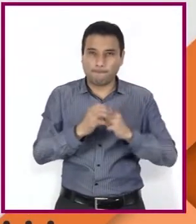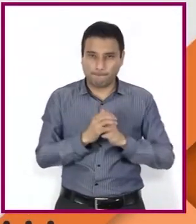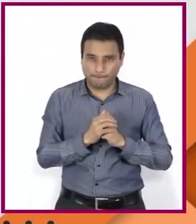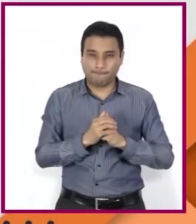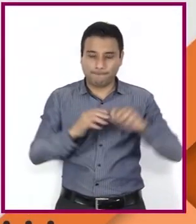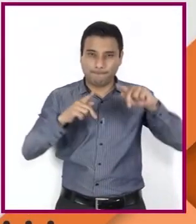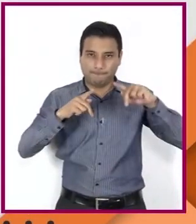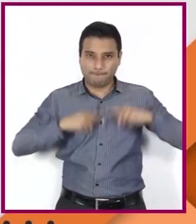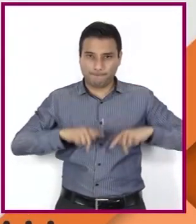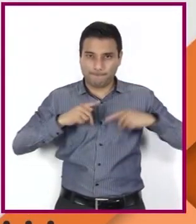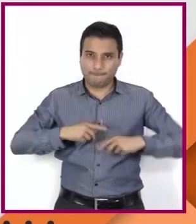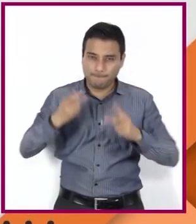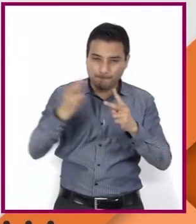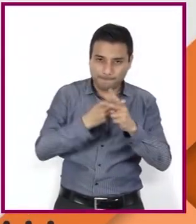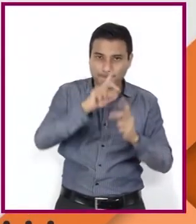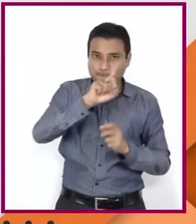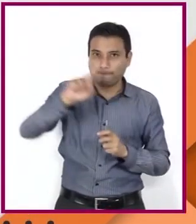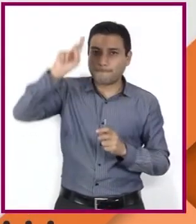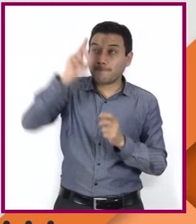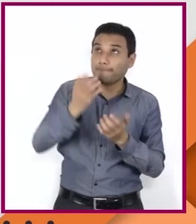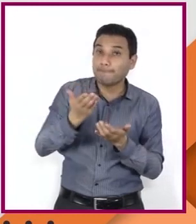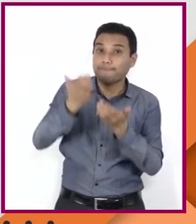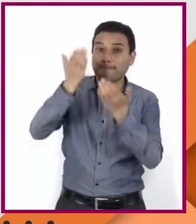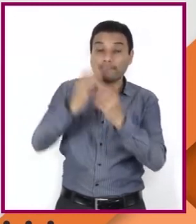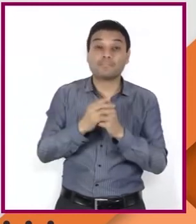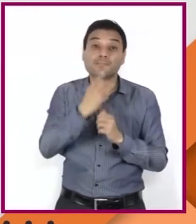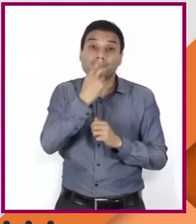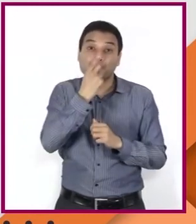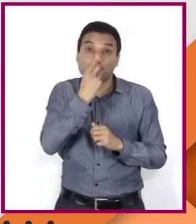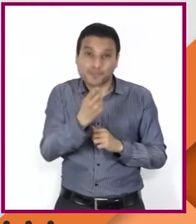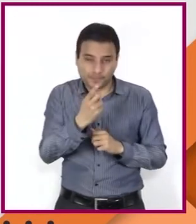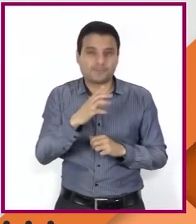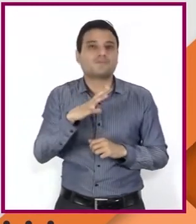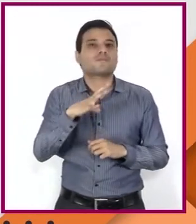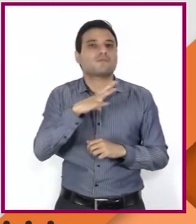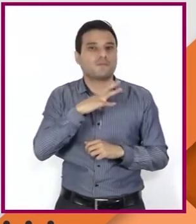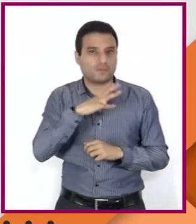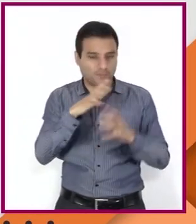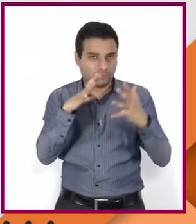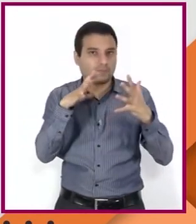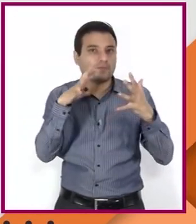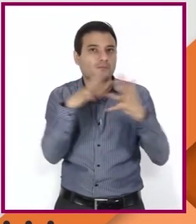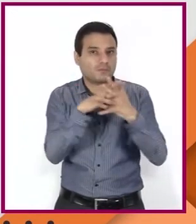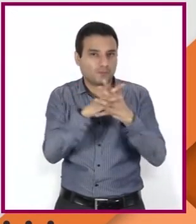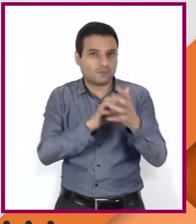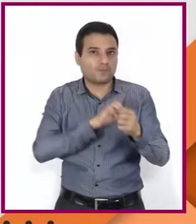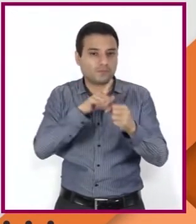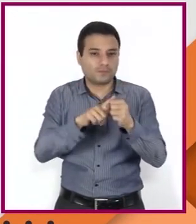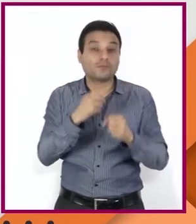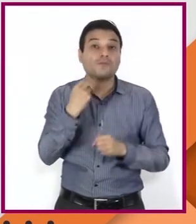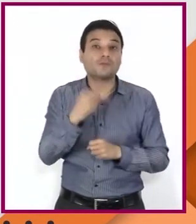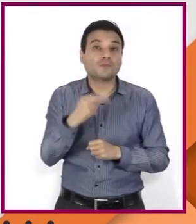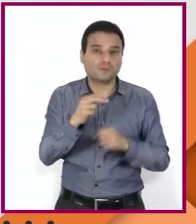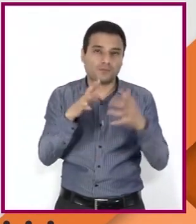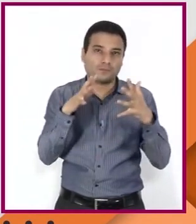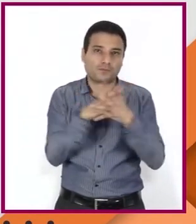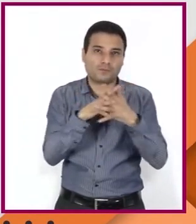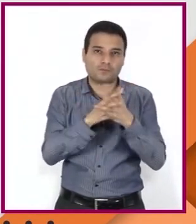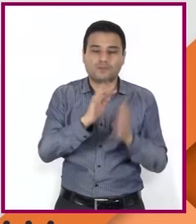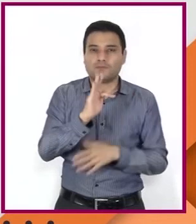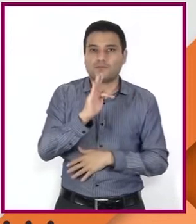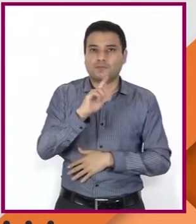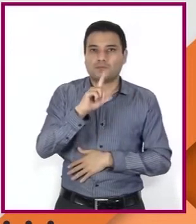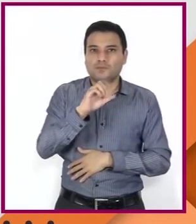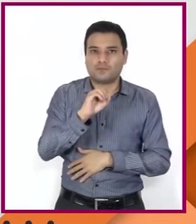tipo especial de combate dedicado específicamente para este fin, las conocidas como Guerras Floridas o